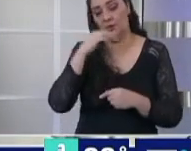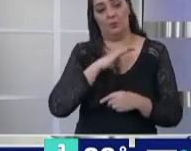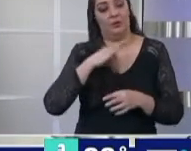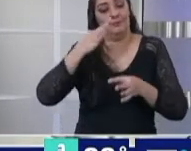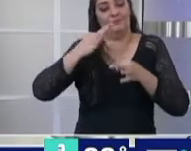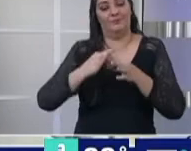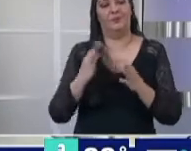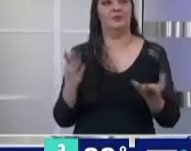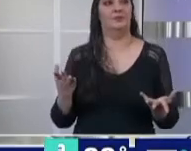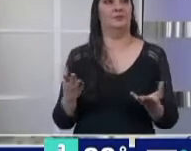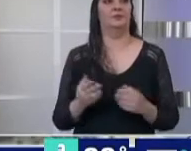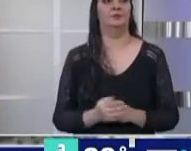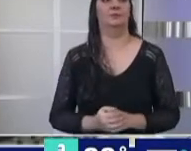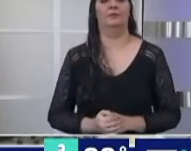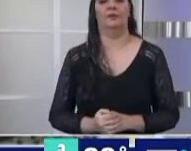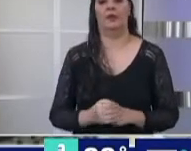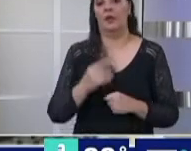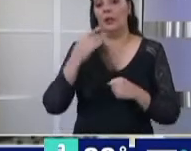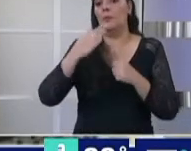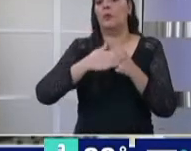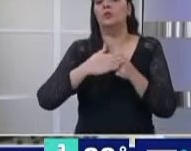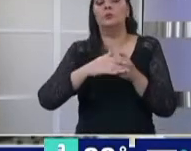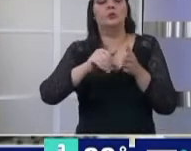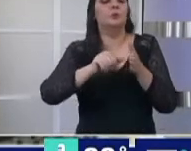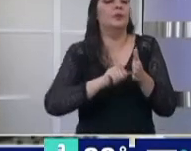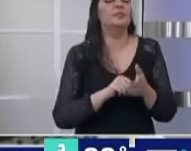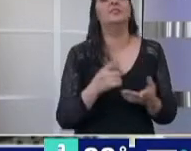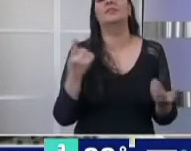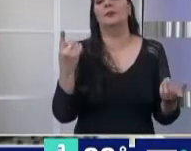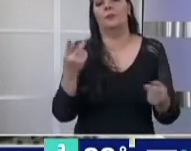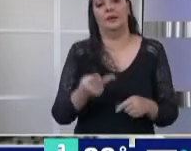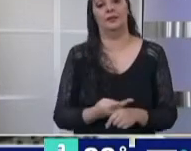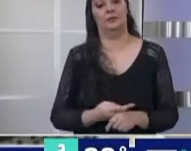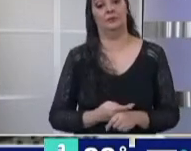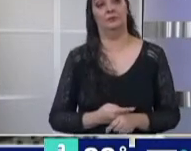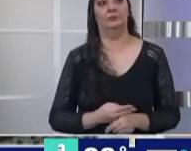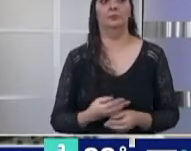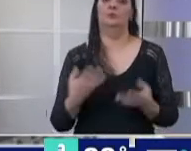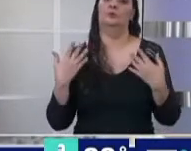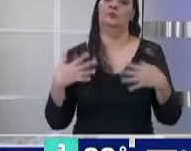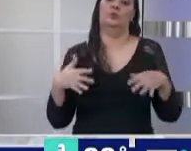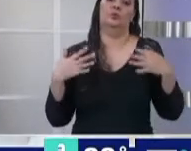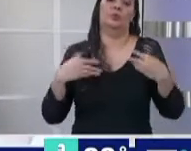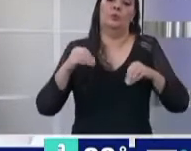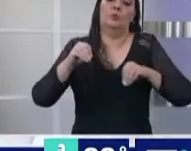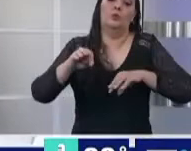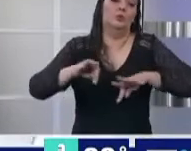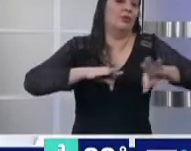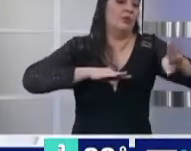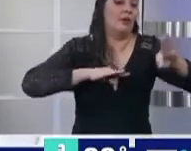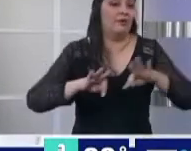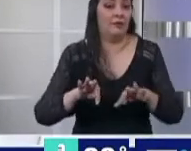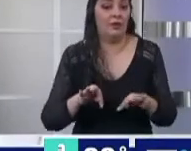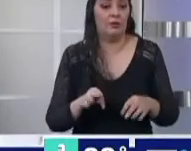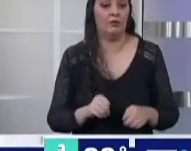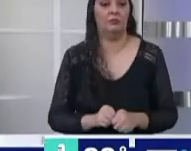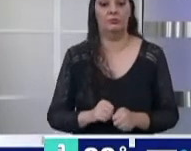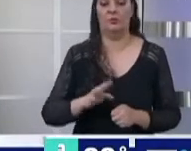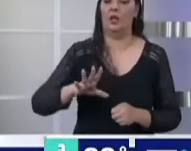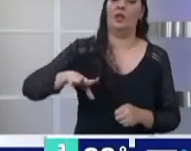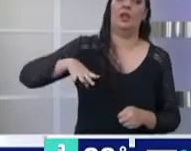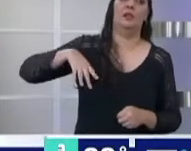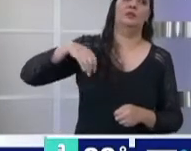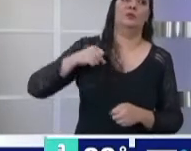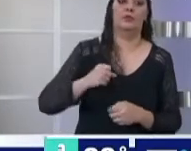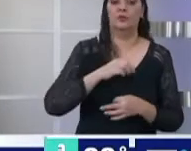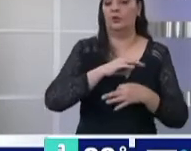diagnóstico. ¿Qué viene para los próximos meses, doctor? Viene mucho trabajo, viene un gran esfuerzo de